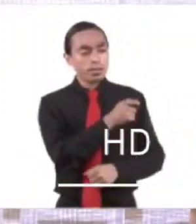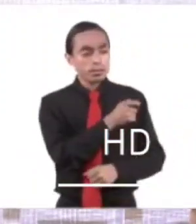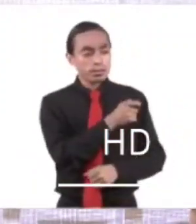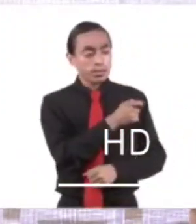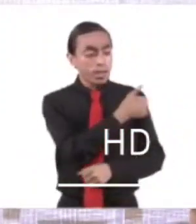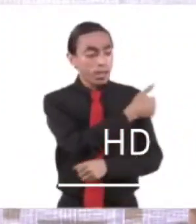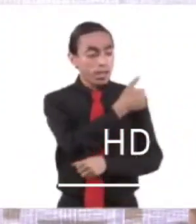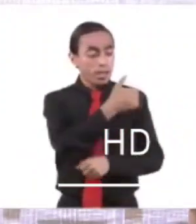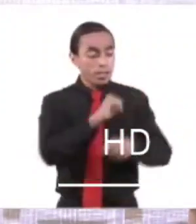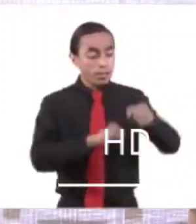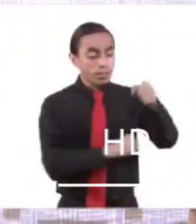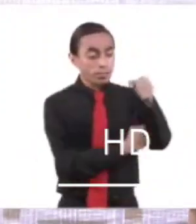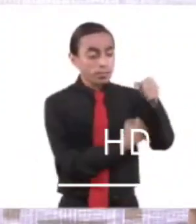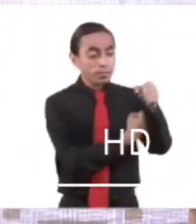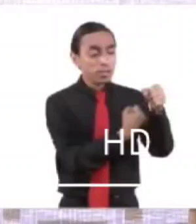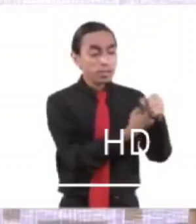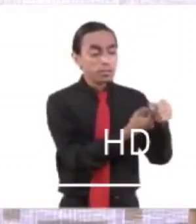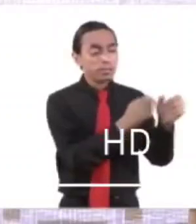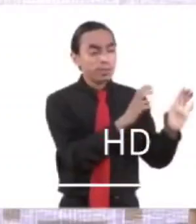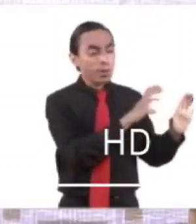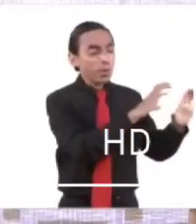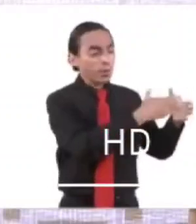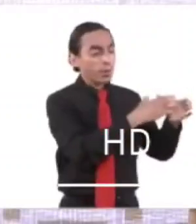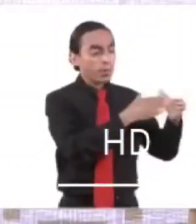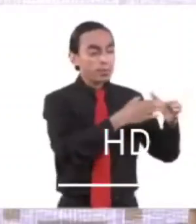cada pilar es una comunidad.